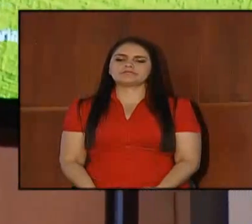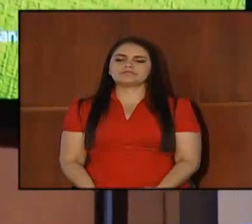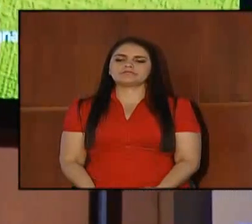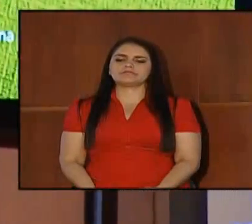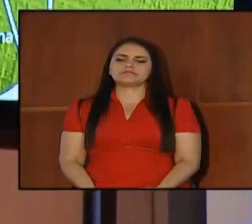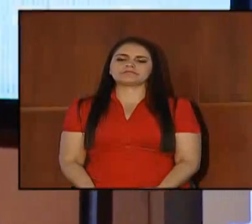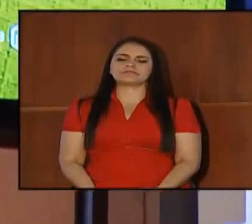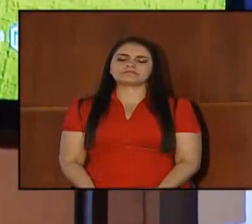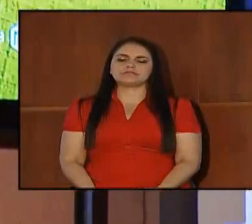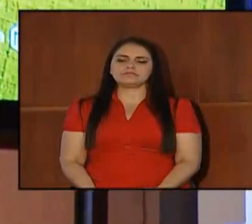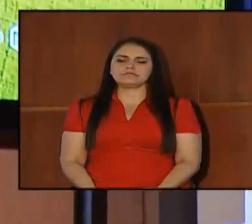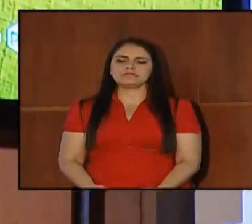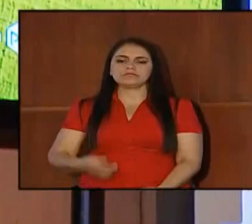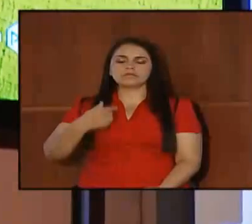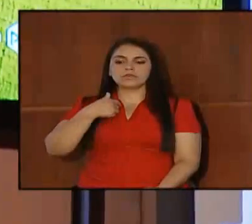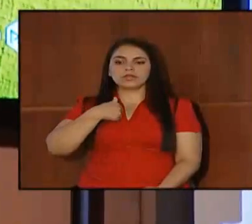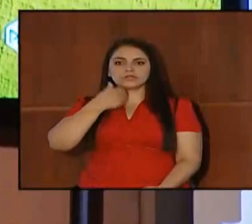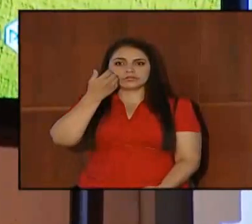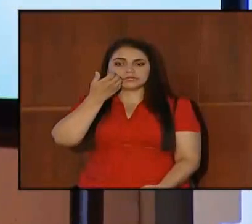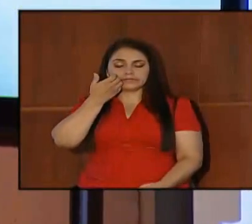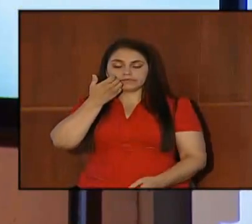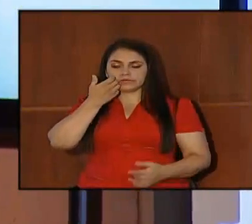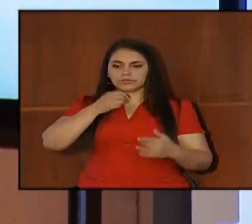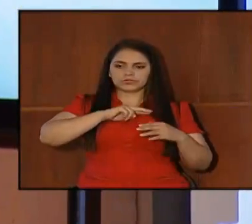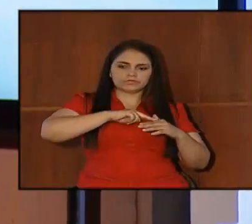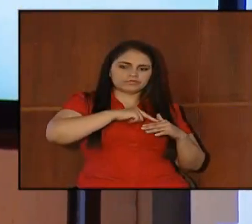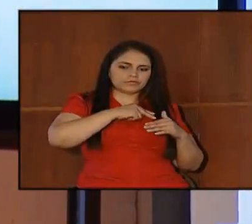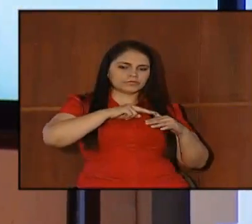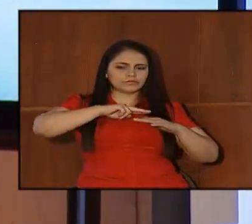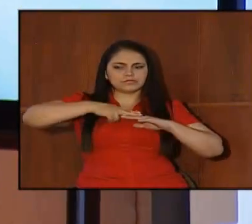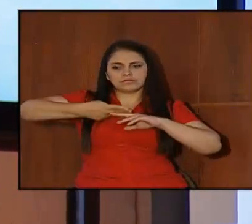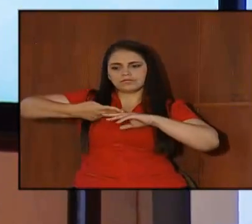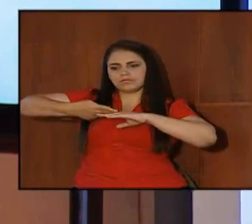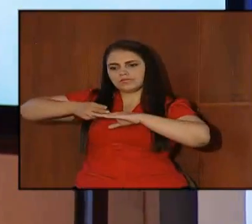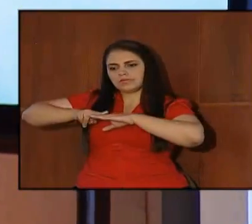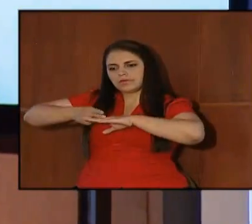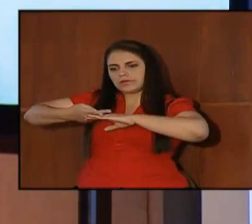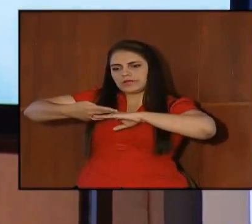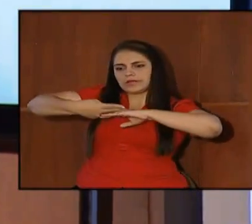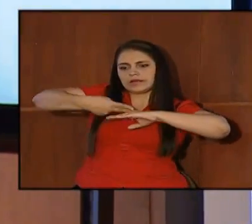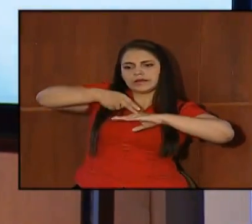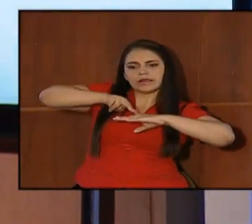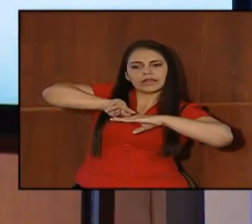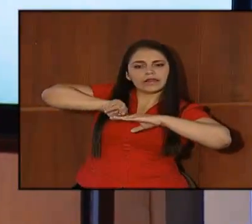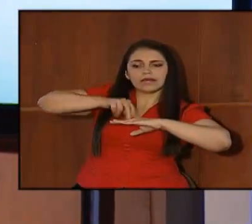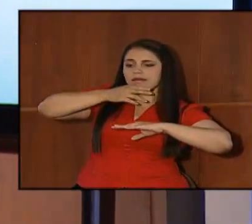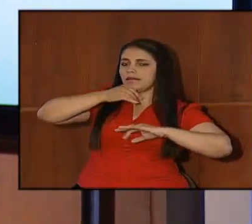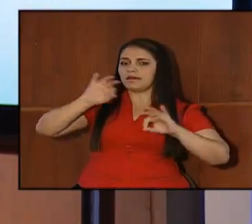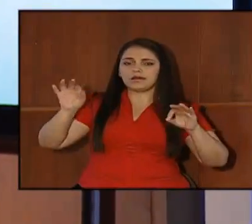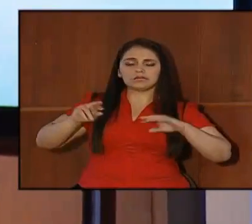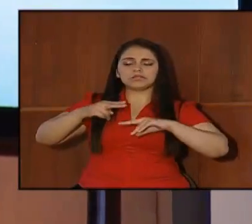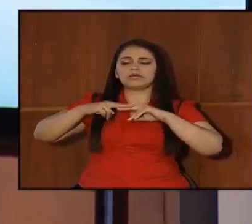no empieza a voltearse, si el paciente no empieza a moverse, sino si el